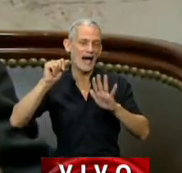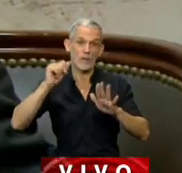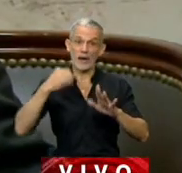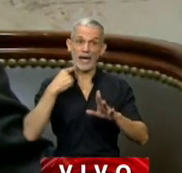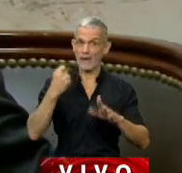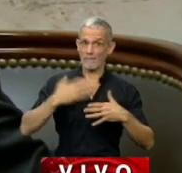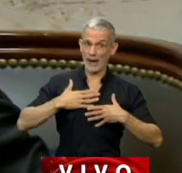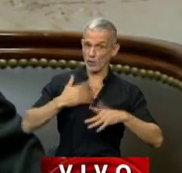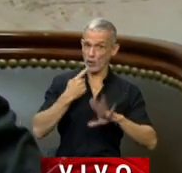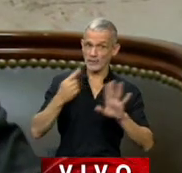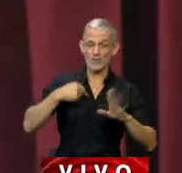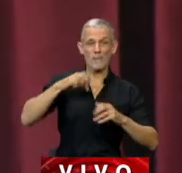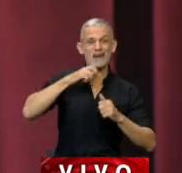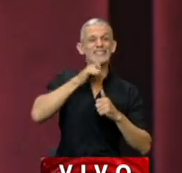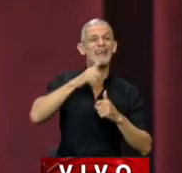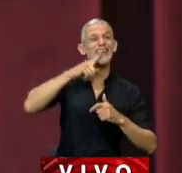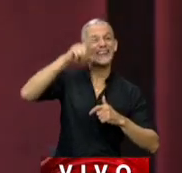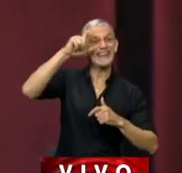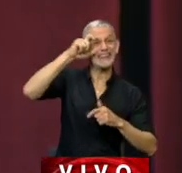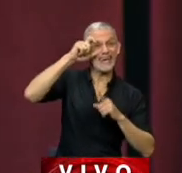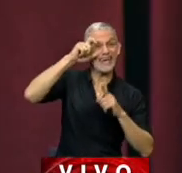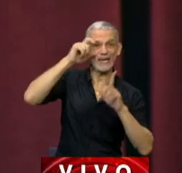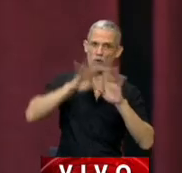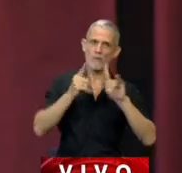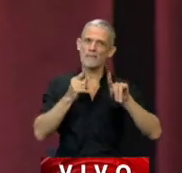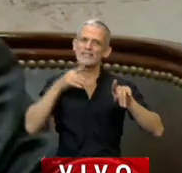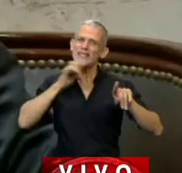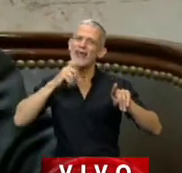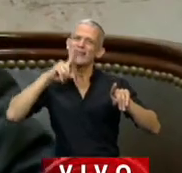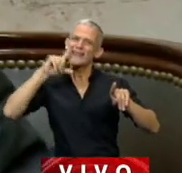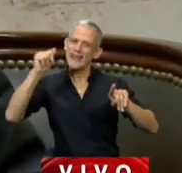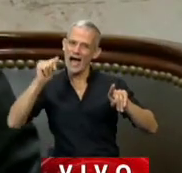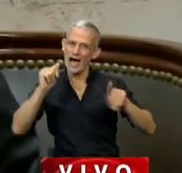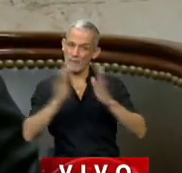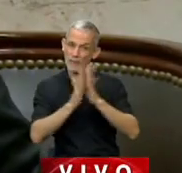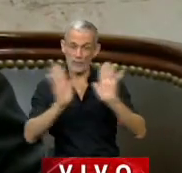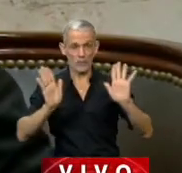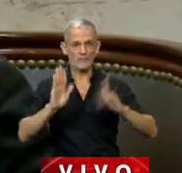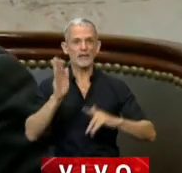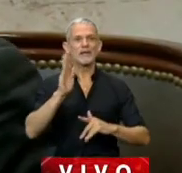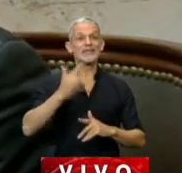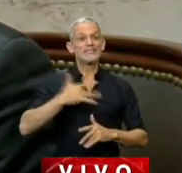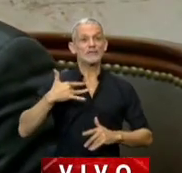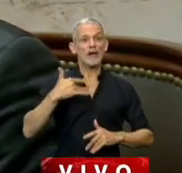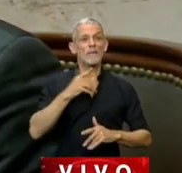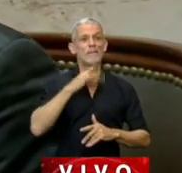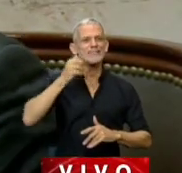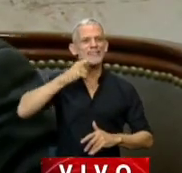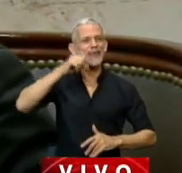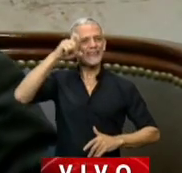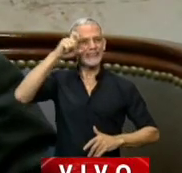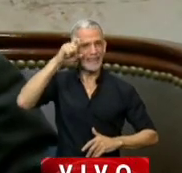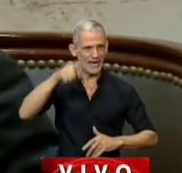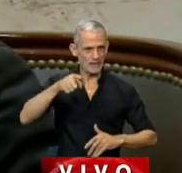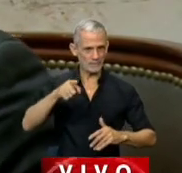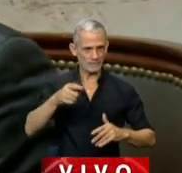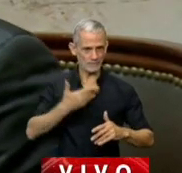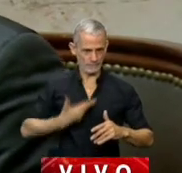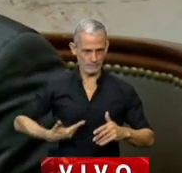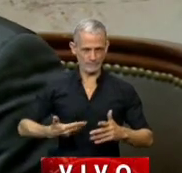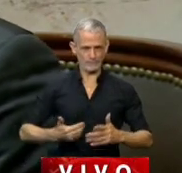El español me lo permite decir, ya me dijo ente, presidenta. Señora Presidente, en primer